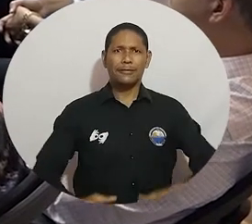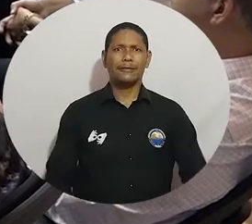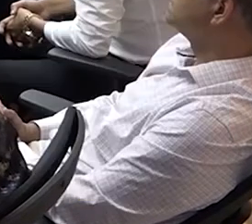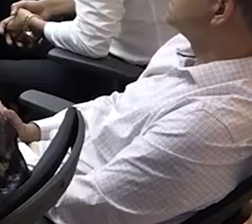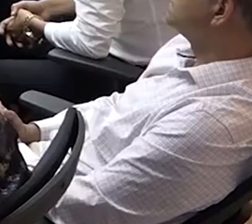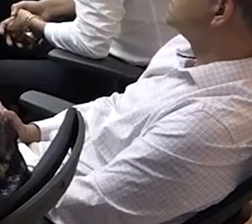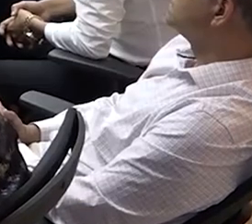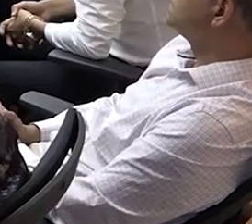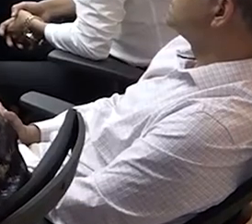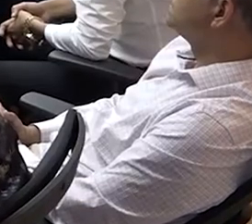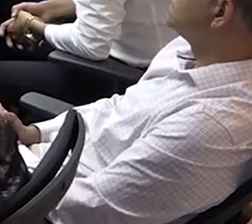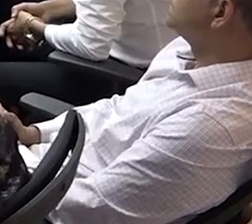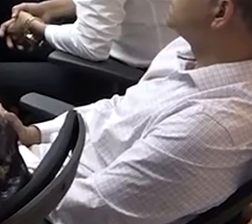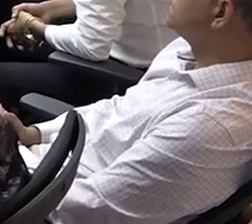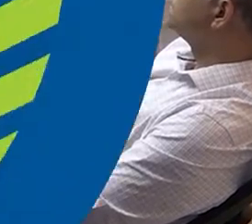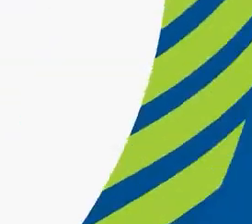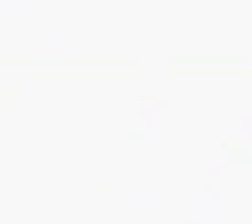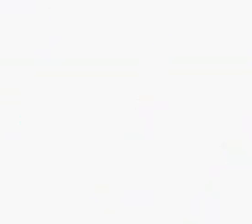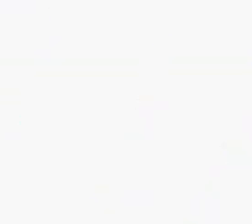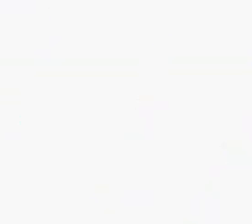frentes.